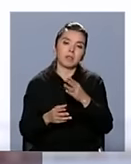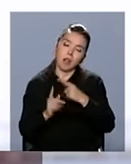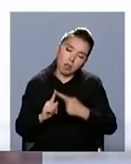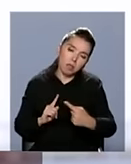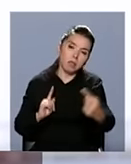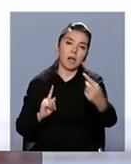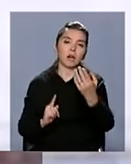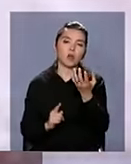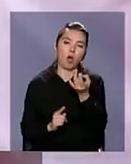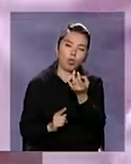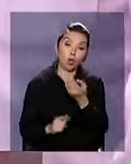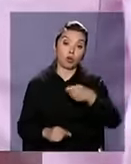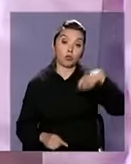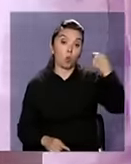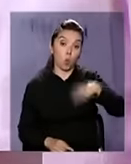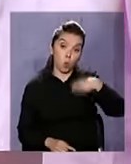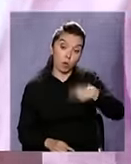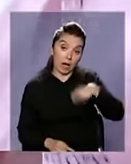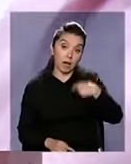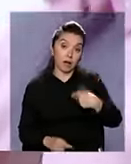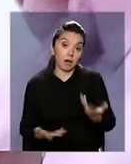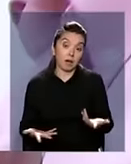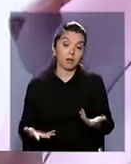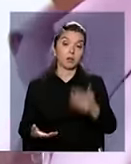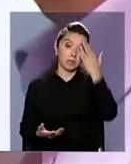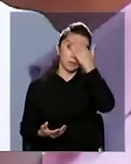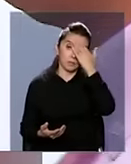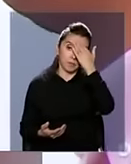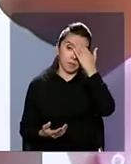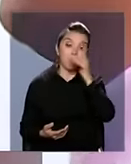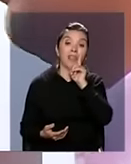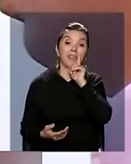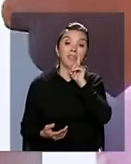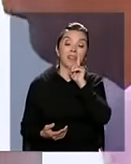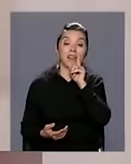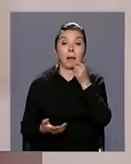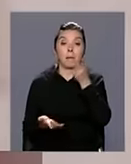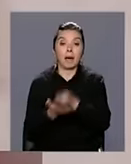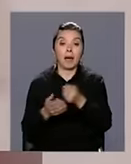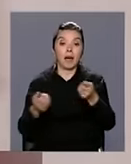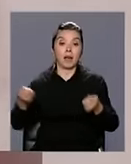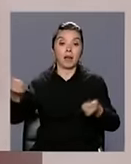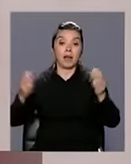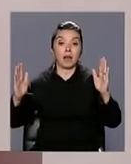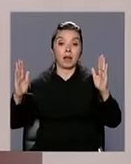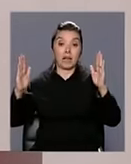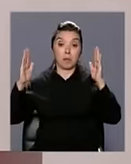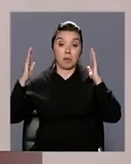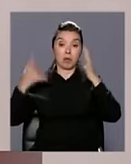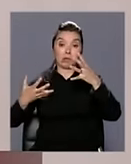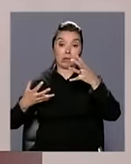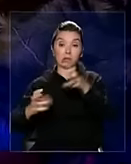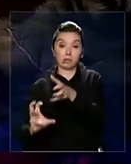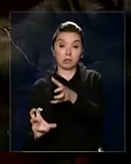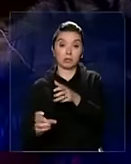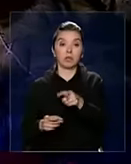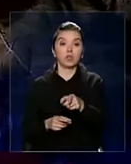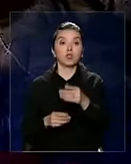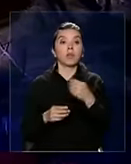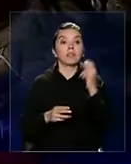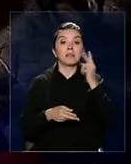va a ser cara. También están preocupados porque deben pagar el camión que quedó completamente destruido tras el choque. La máquina pertenece a